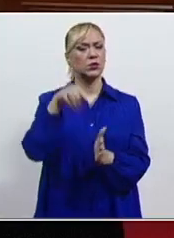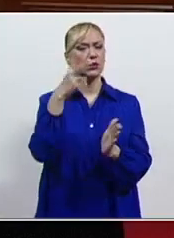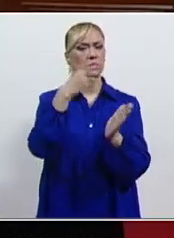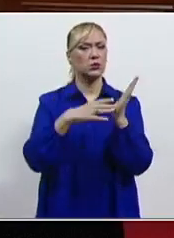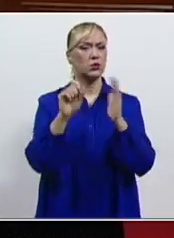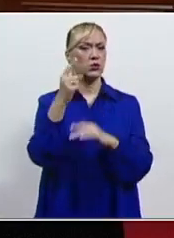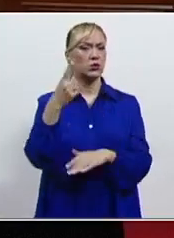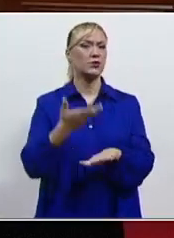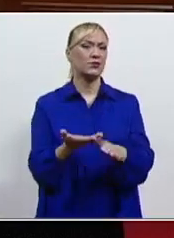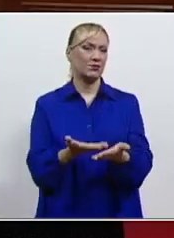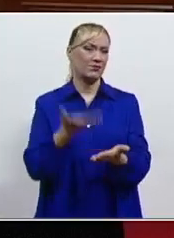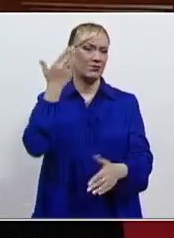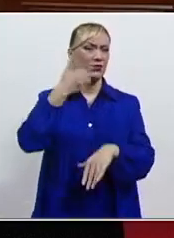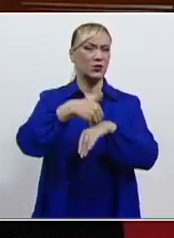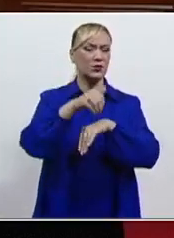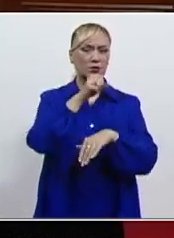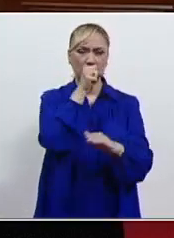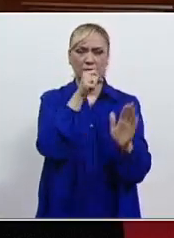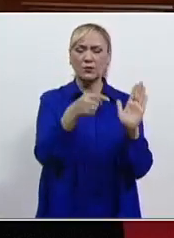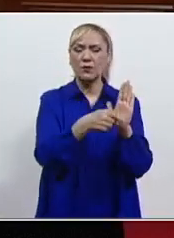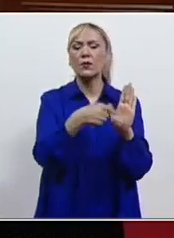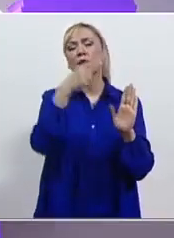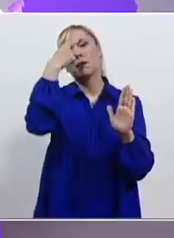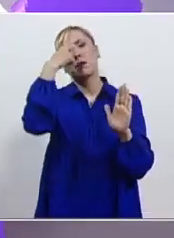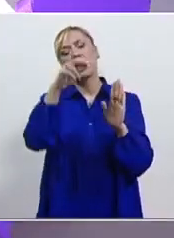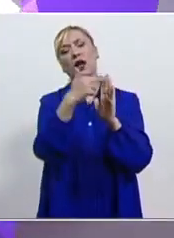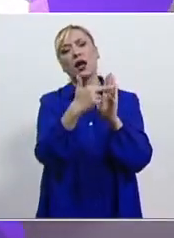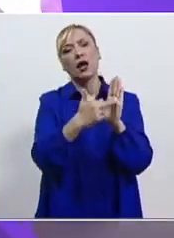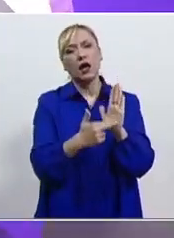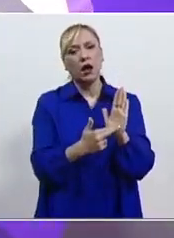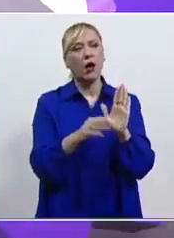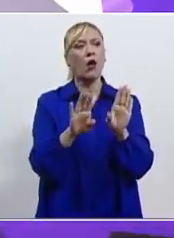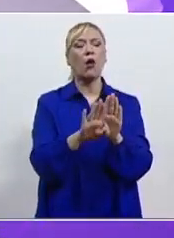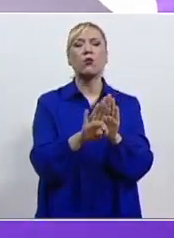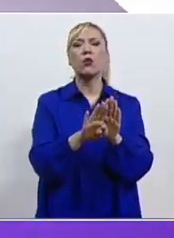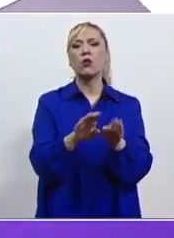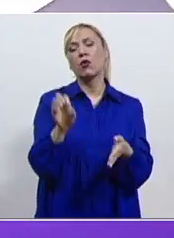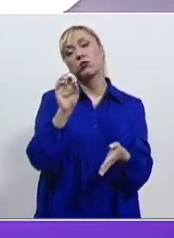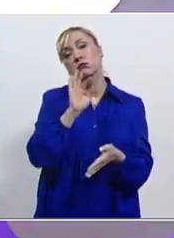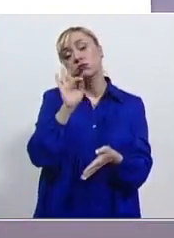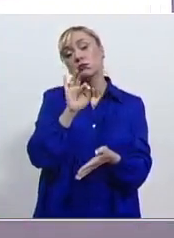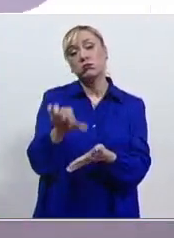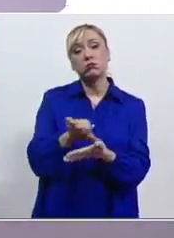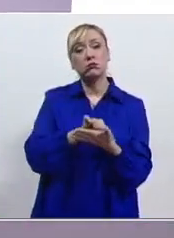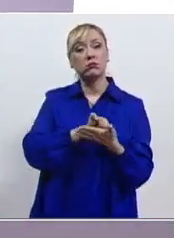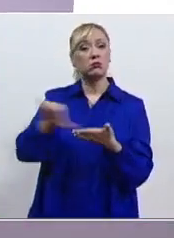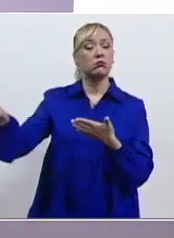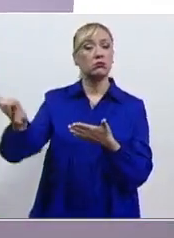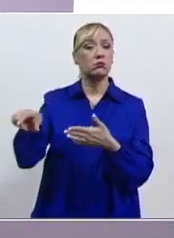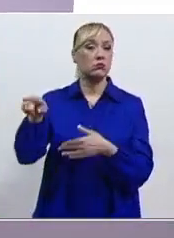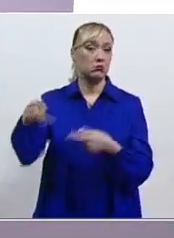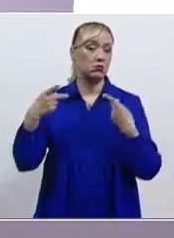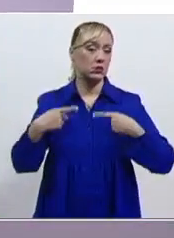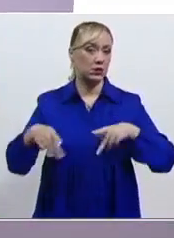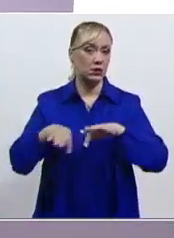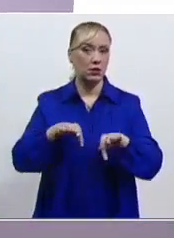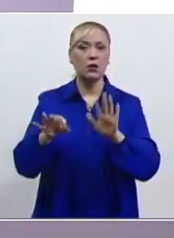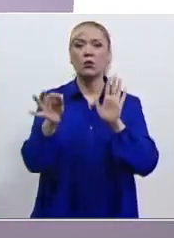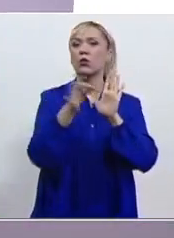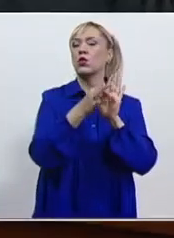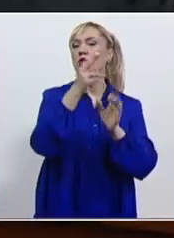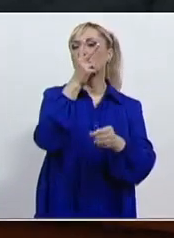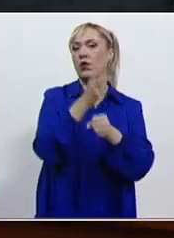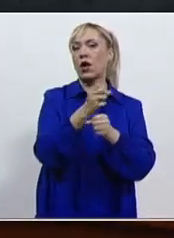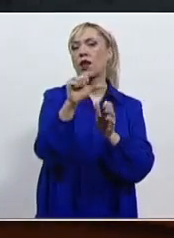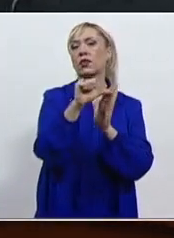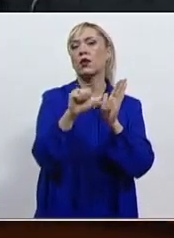139/2021, en la que declaró la invalidez de la porción normativa o inhabilitado como servidor público de la fracción segunda del artículo 26